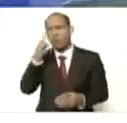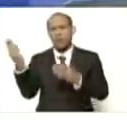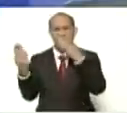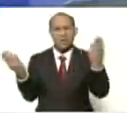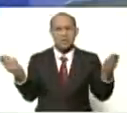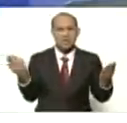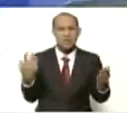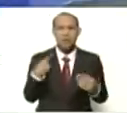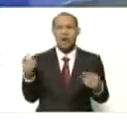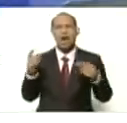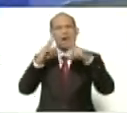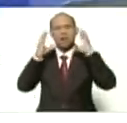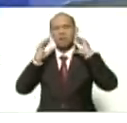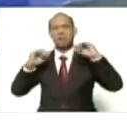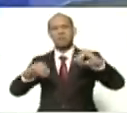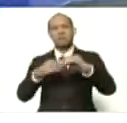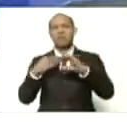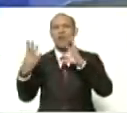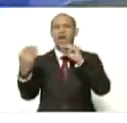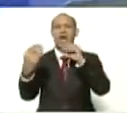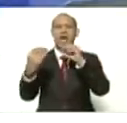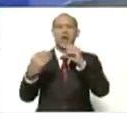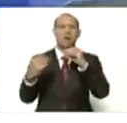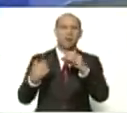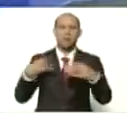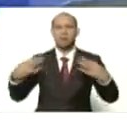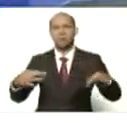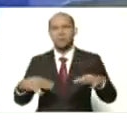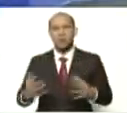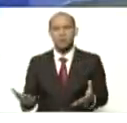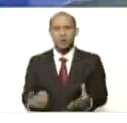ahí se descuida más quitando la máscara vale